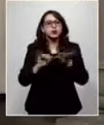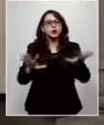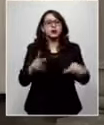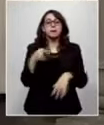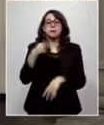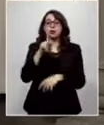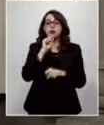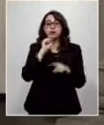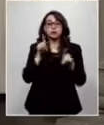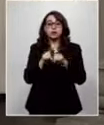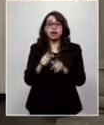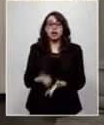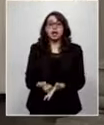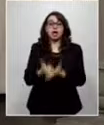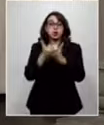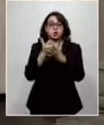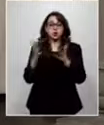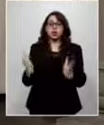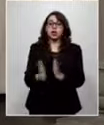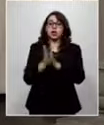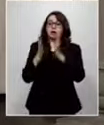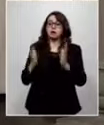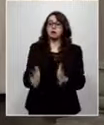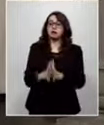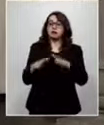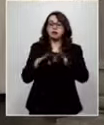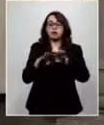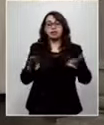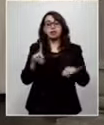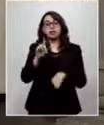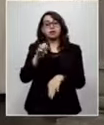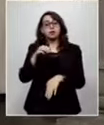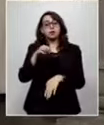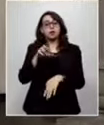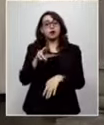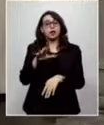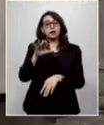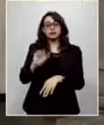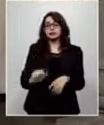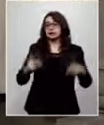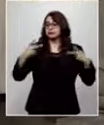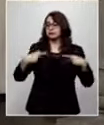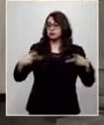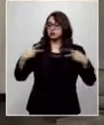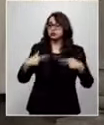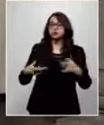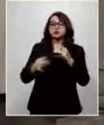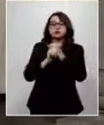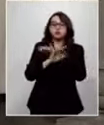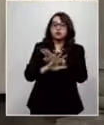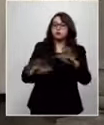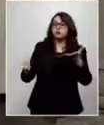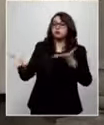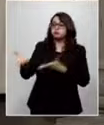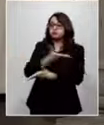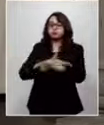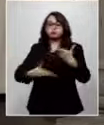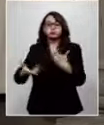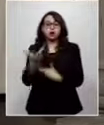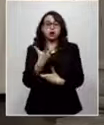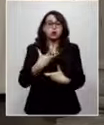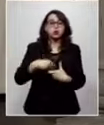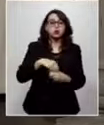democratización, porque acerca el conocimiento a la gente. Es un esfuerzo plural e